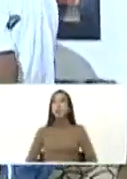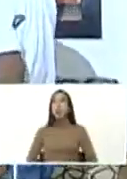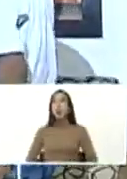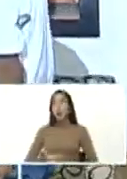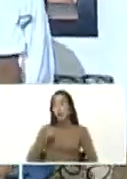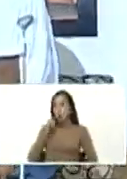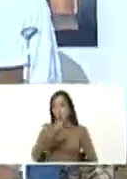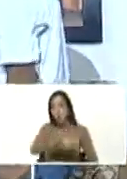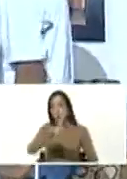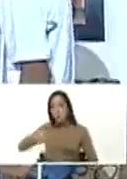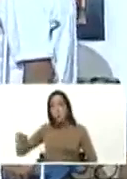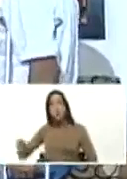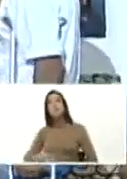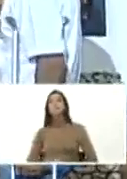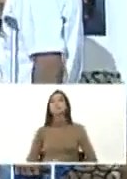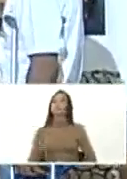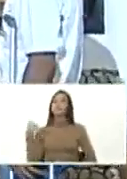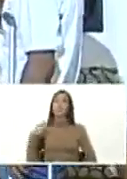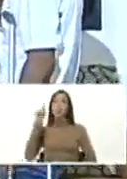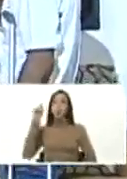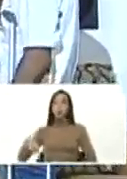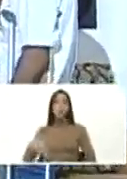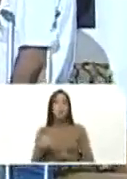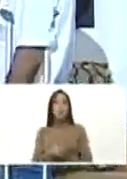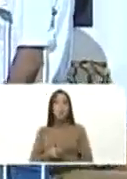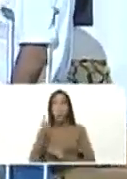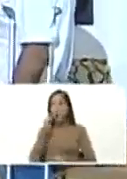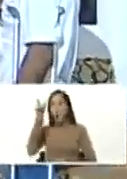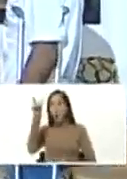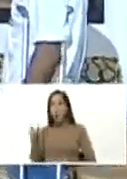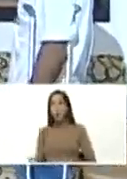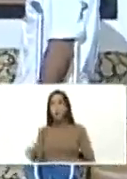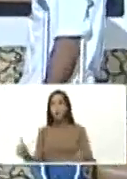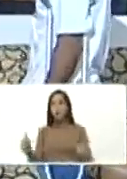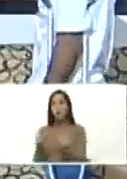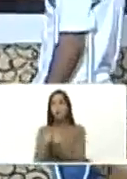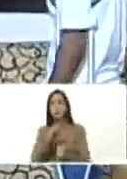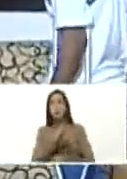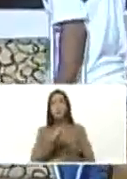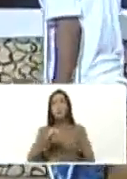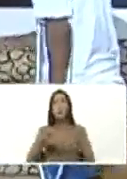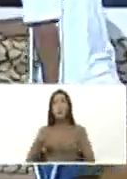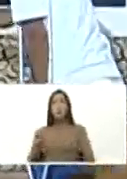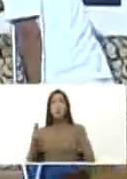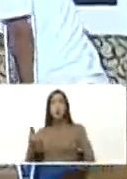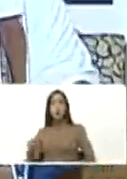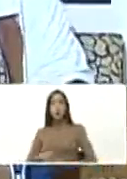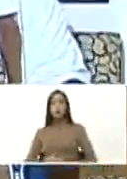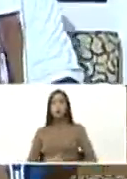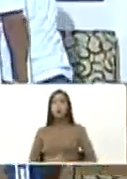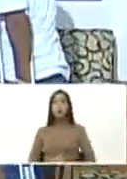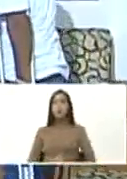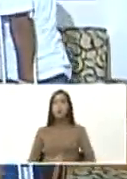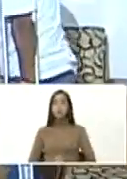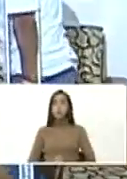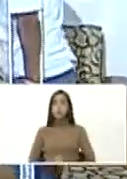Blanco. Y aquí tenemos a Jorjan Camacho. Y